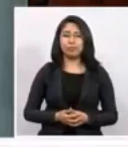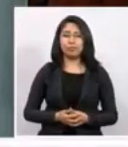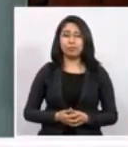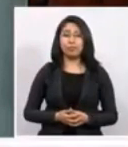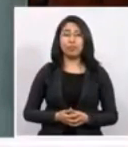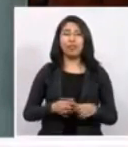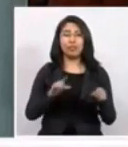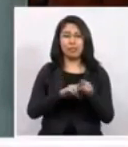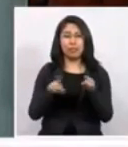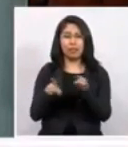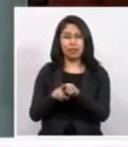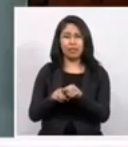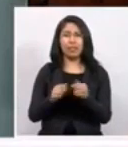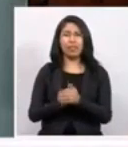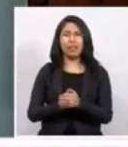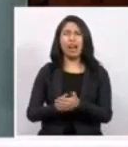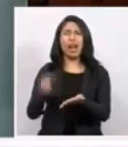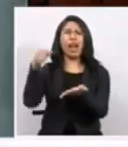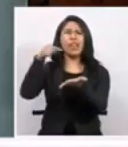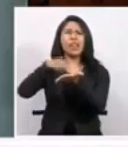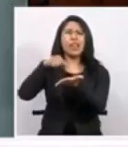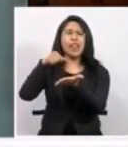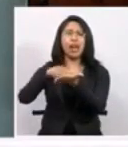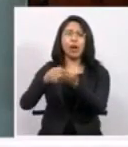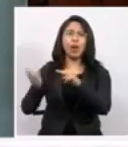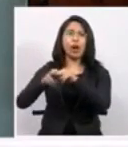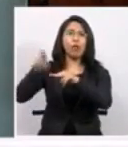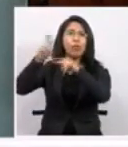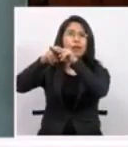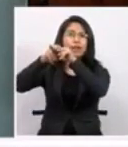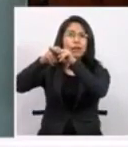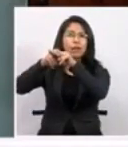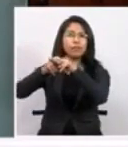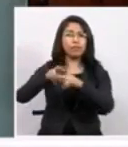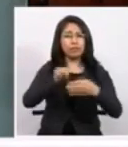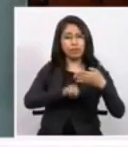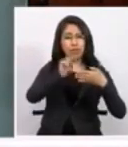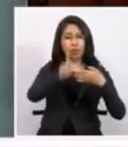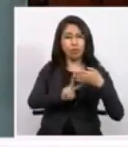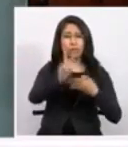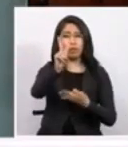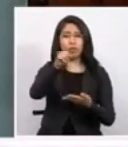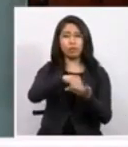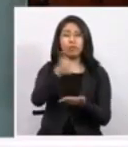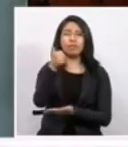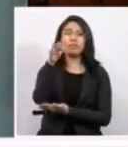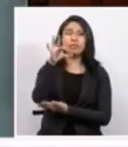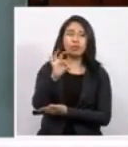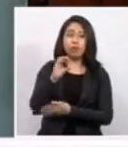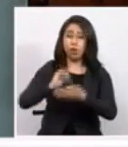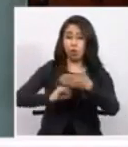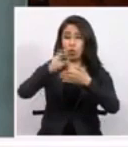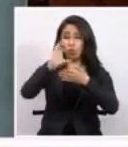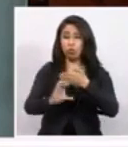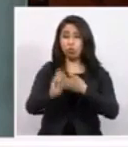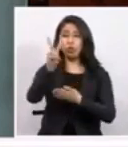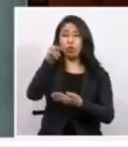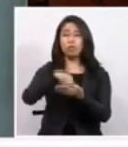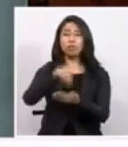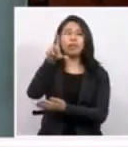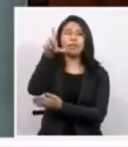hubo un drástico incremento del endeudamiento público. Entre noviembre de 2019 y octubre de